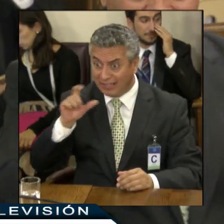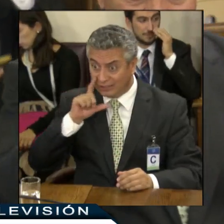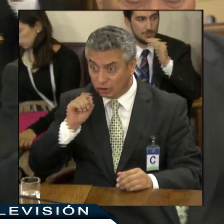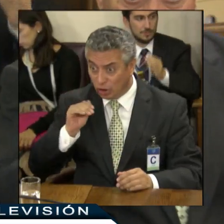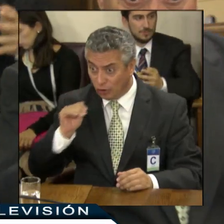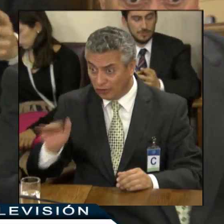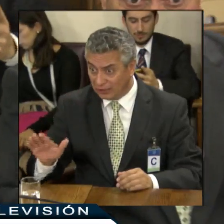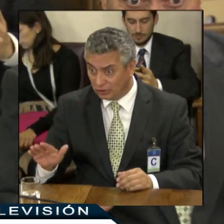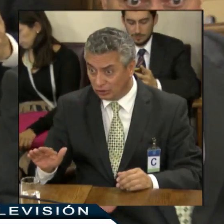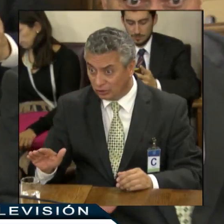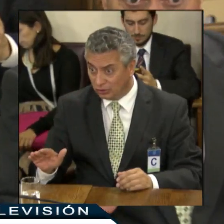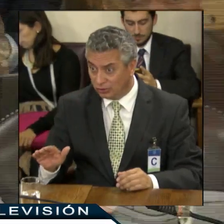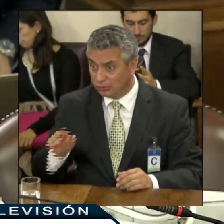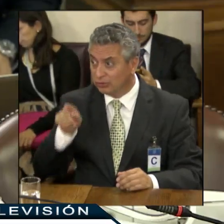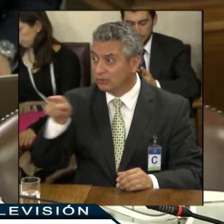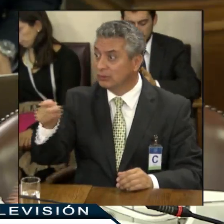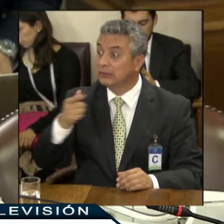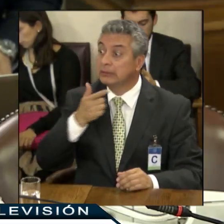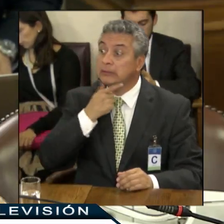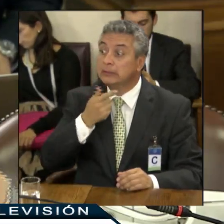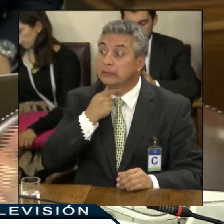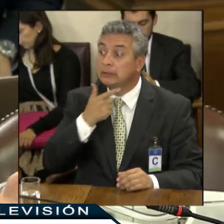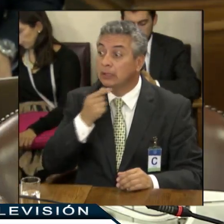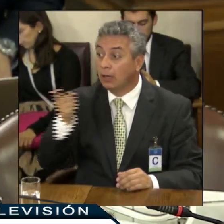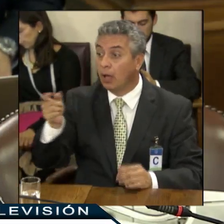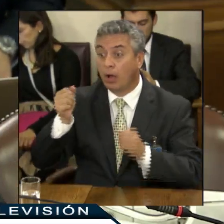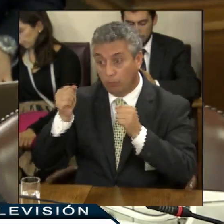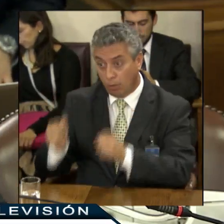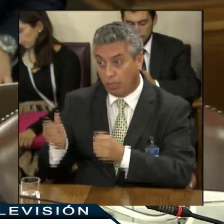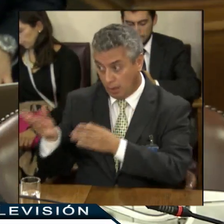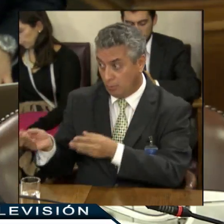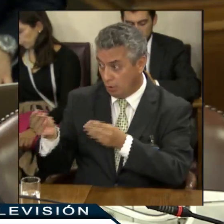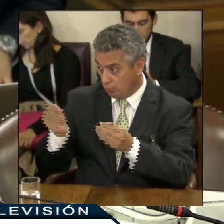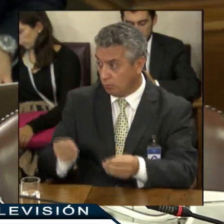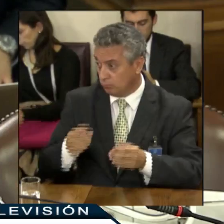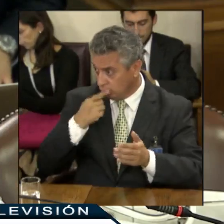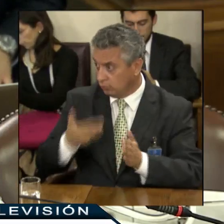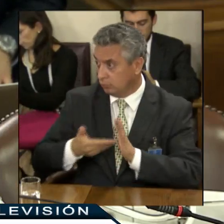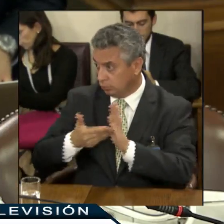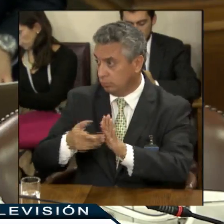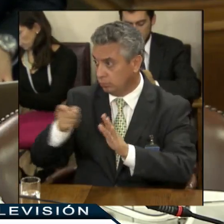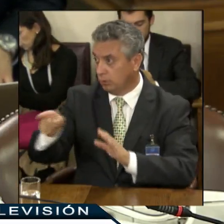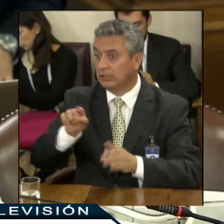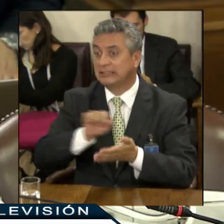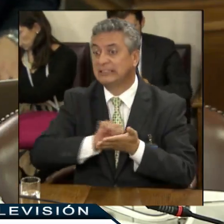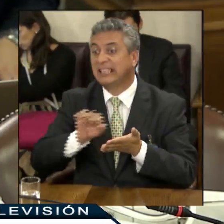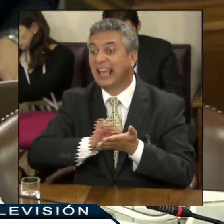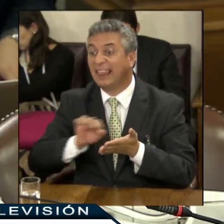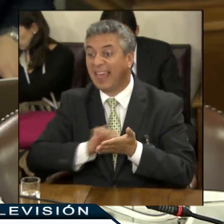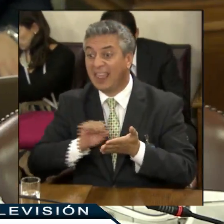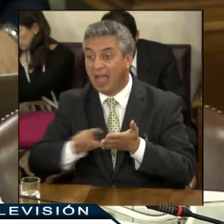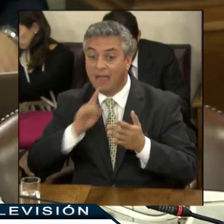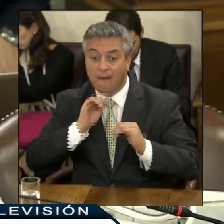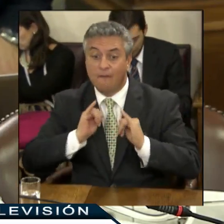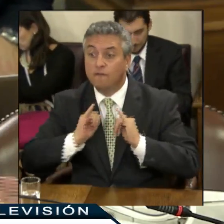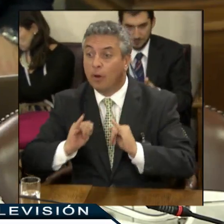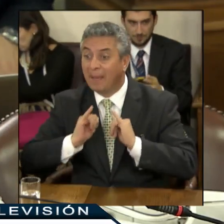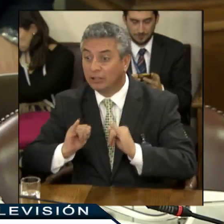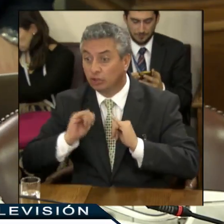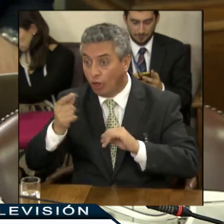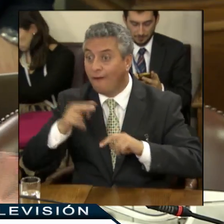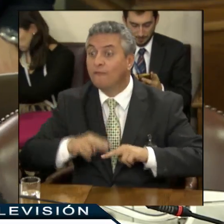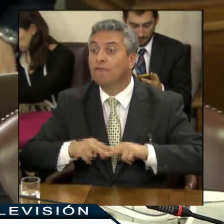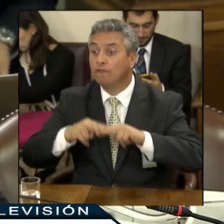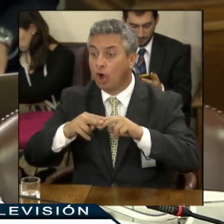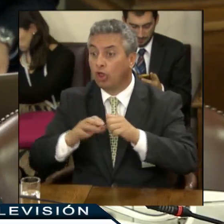oficio si prefiere traigo o les podemos proporcionar a través de la secretaría una información respecto del fondo en